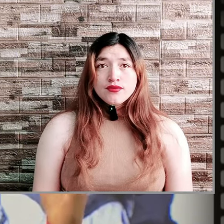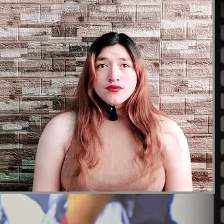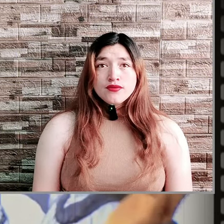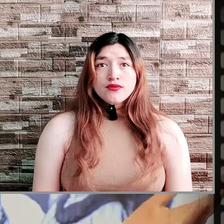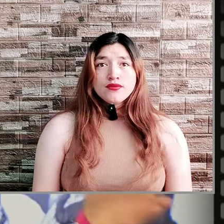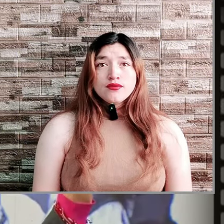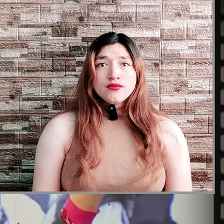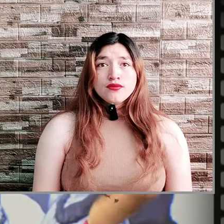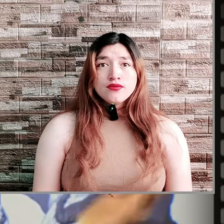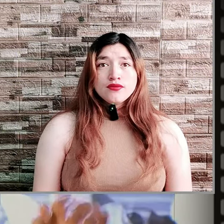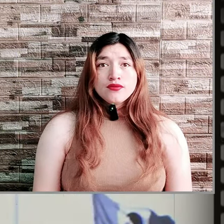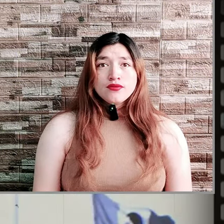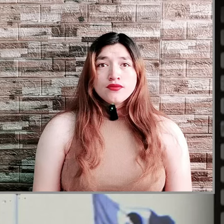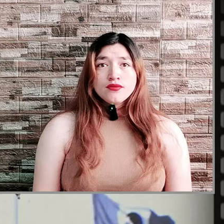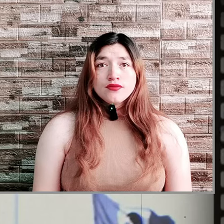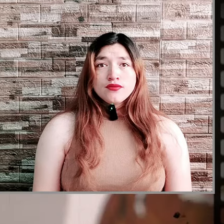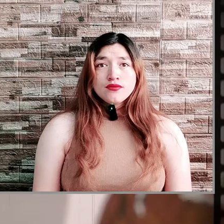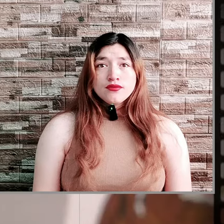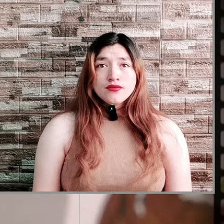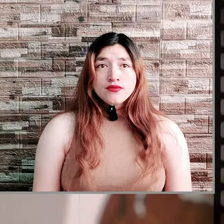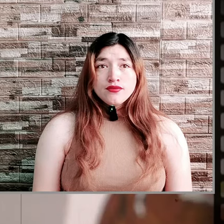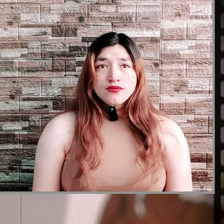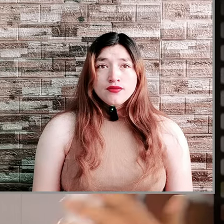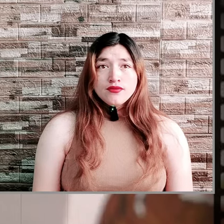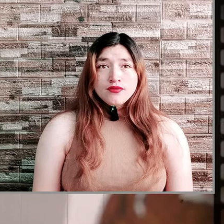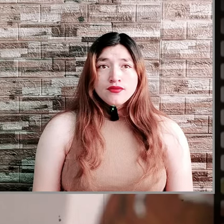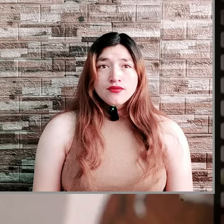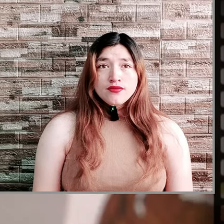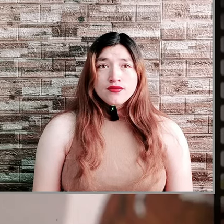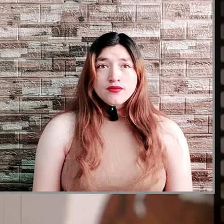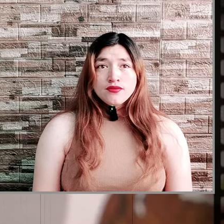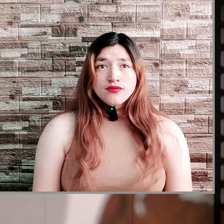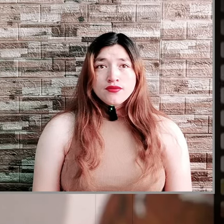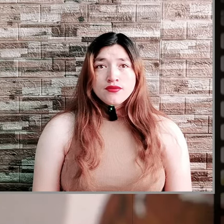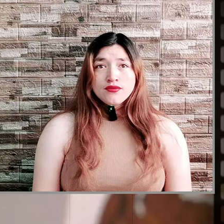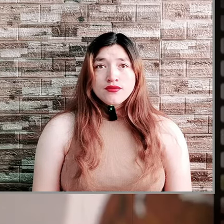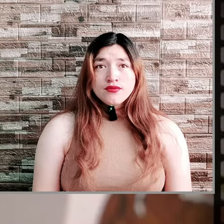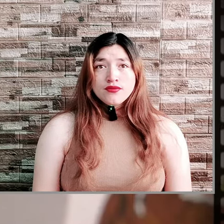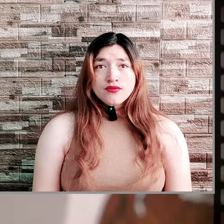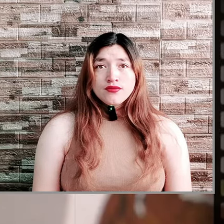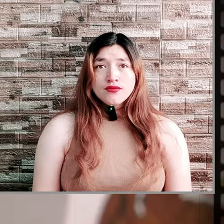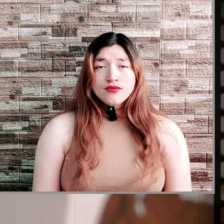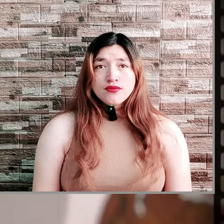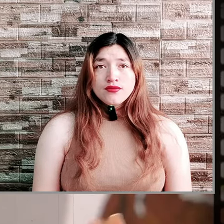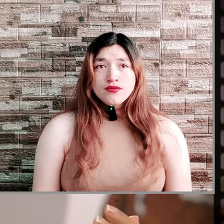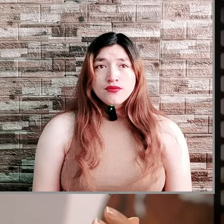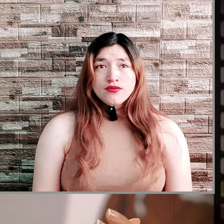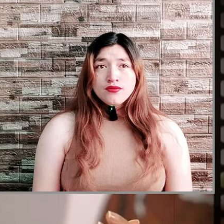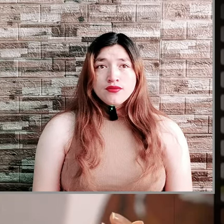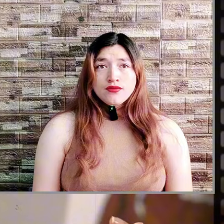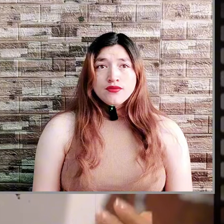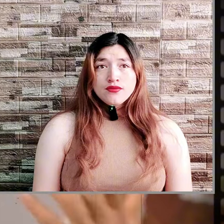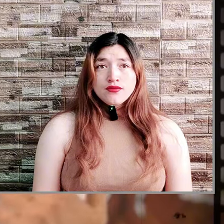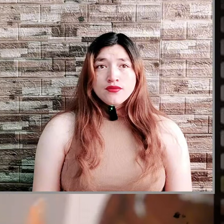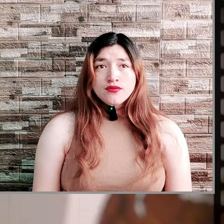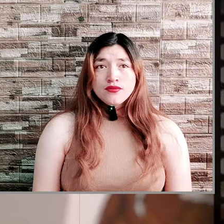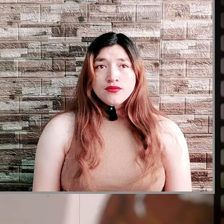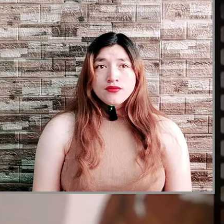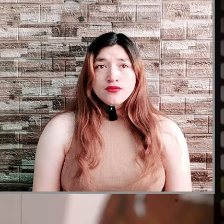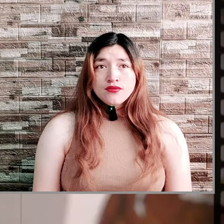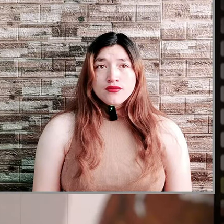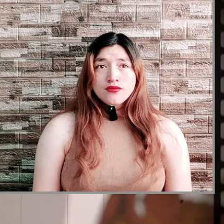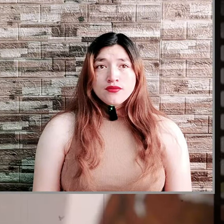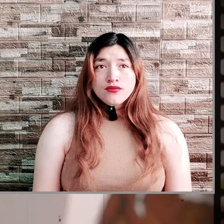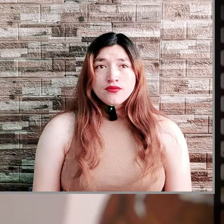el presidente Biden y ahora el presidente Trump, que nosotros estamos planteando no solamente como tratado, sino